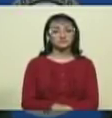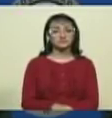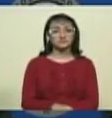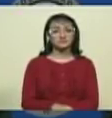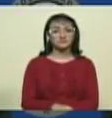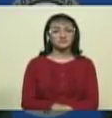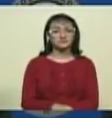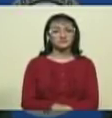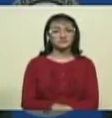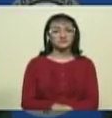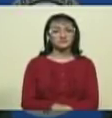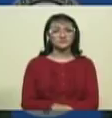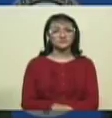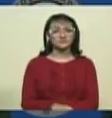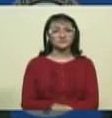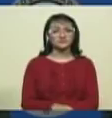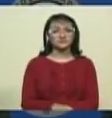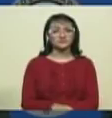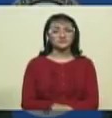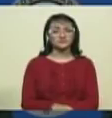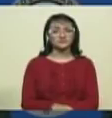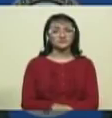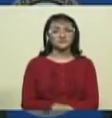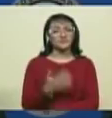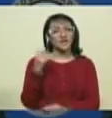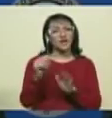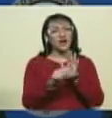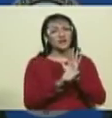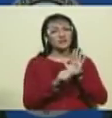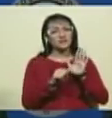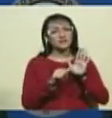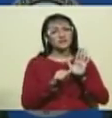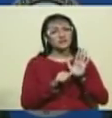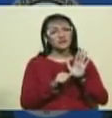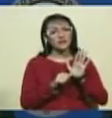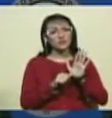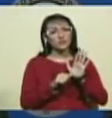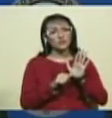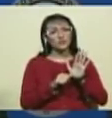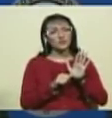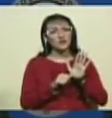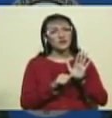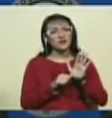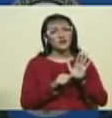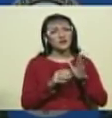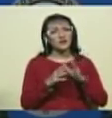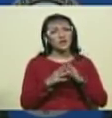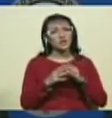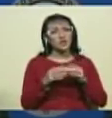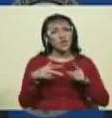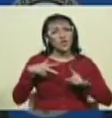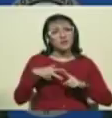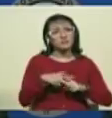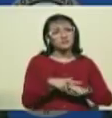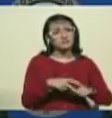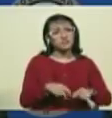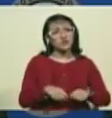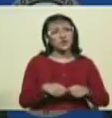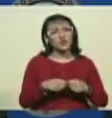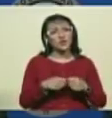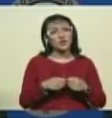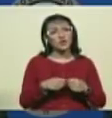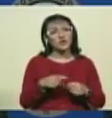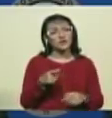tuvo el debido proceso. Y ayer salió un artículo donde relata todas las torturas que sufrió en el helicoide.